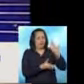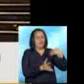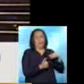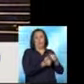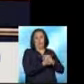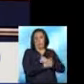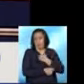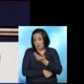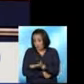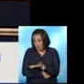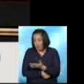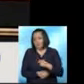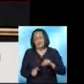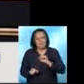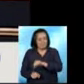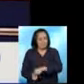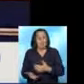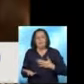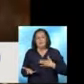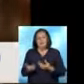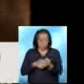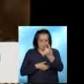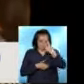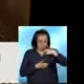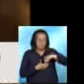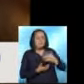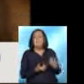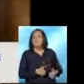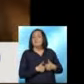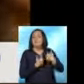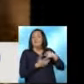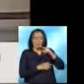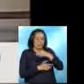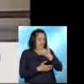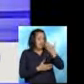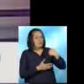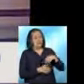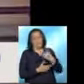amé, serías en mi sueño la mejor mujer.